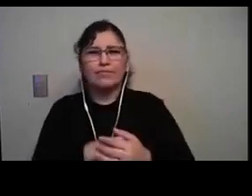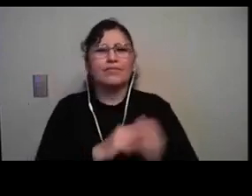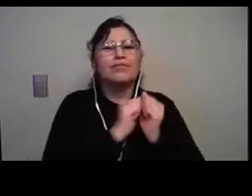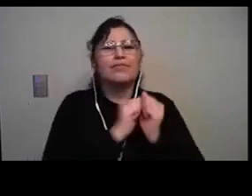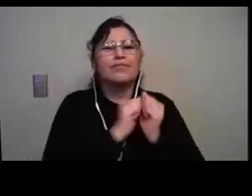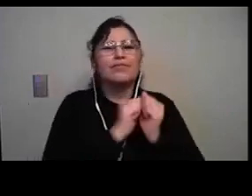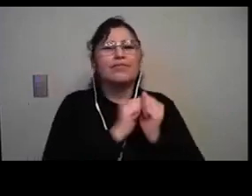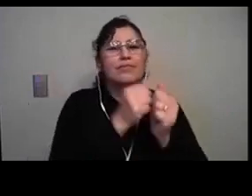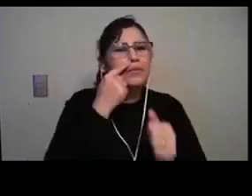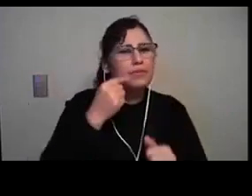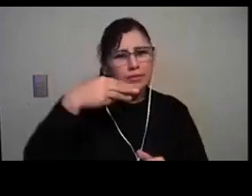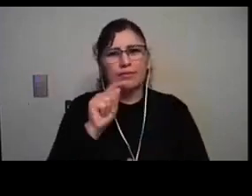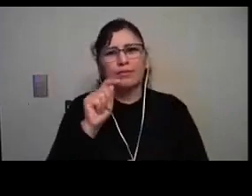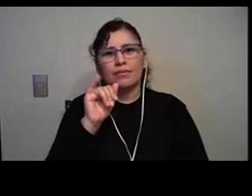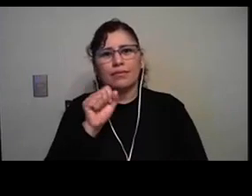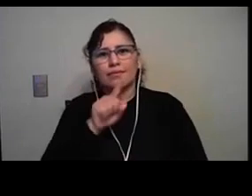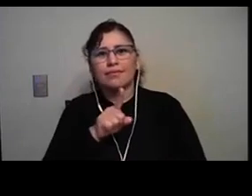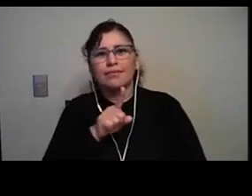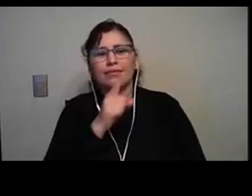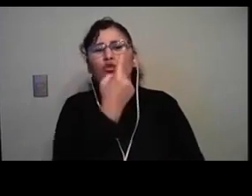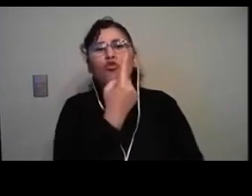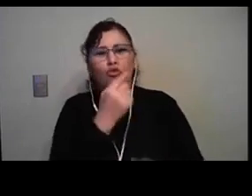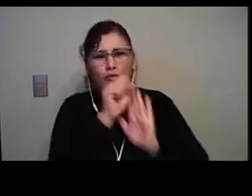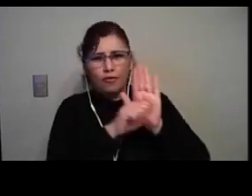Perfecto. O Ya. sea, vimos Sobre... un video rápido.